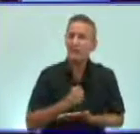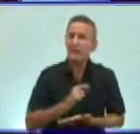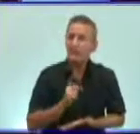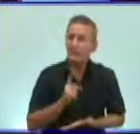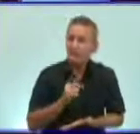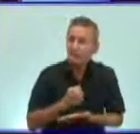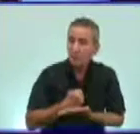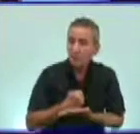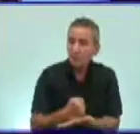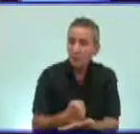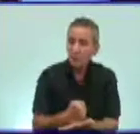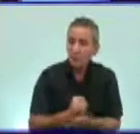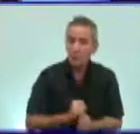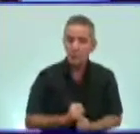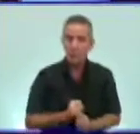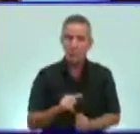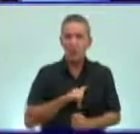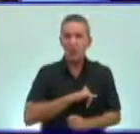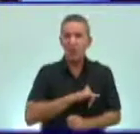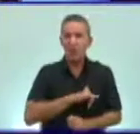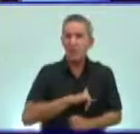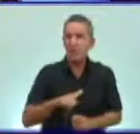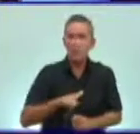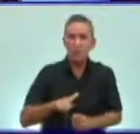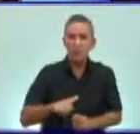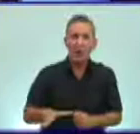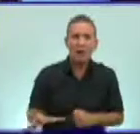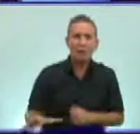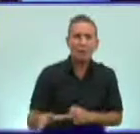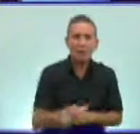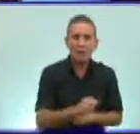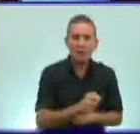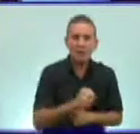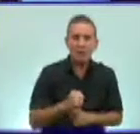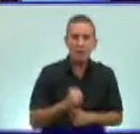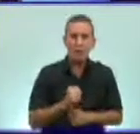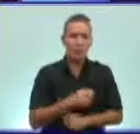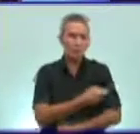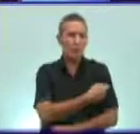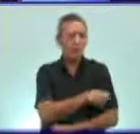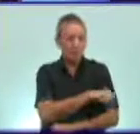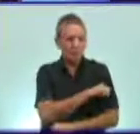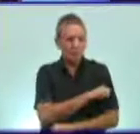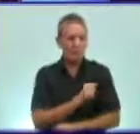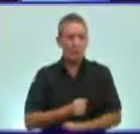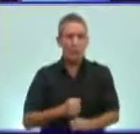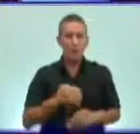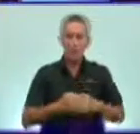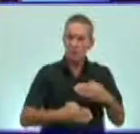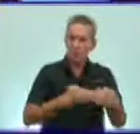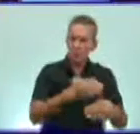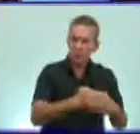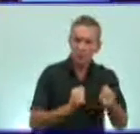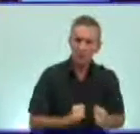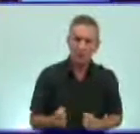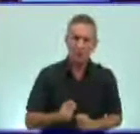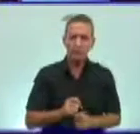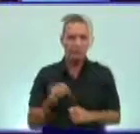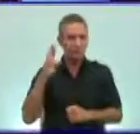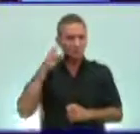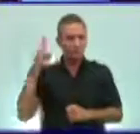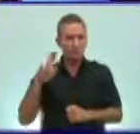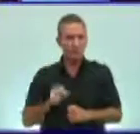iguales posibilidades a la totalidad de sus habitantes. Los procesos revolucionarios surgen para romper